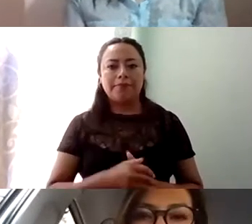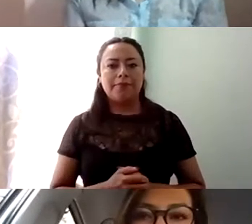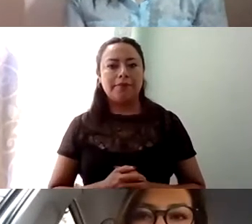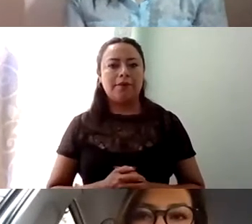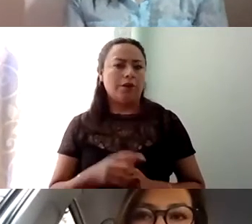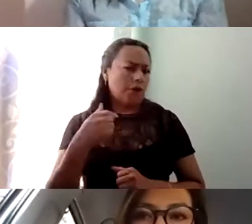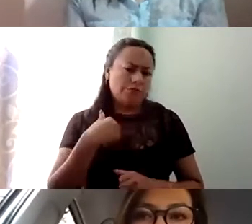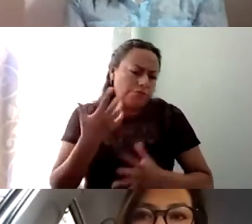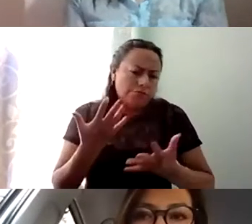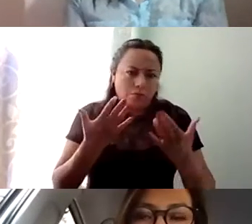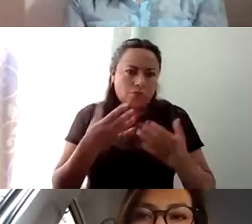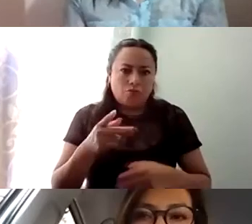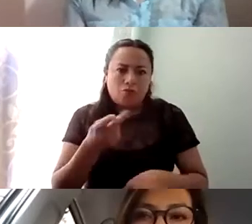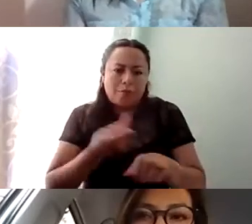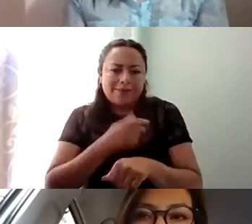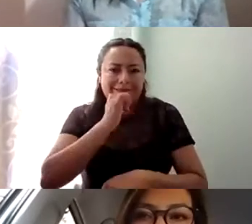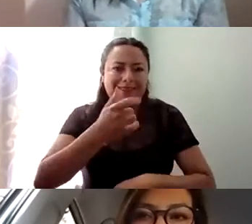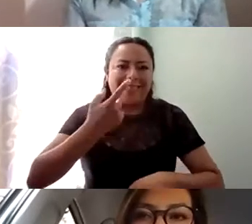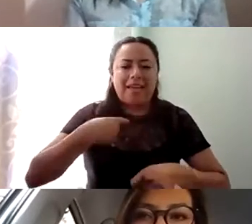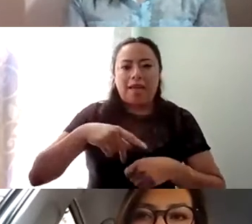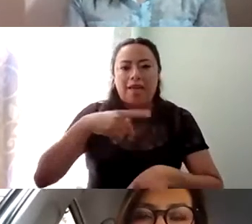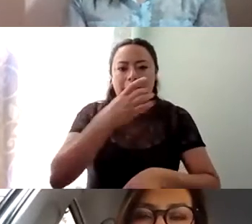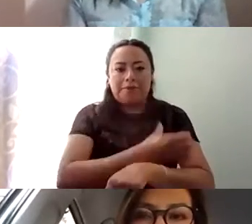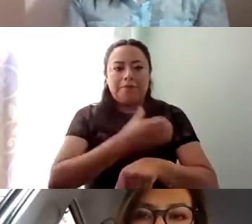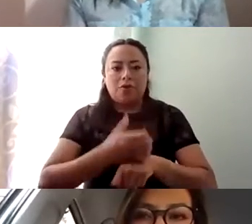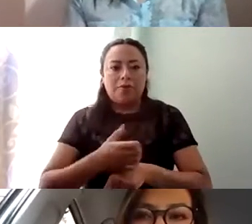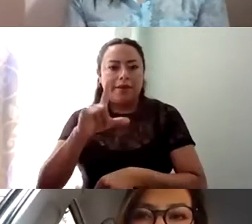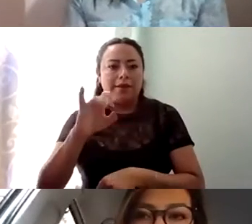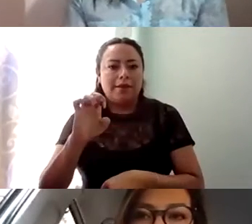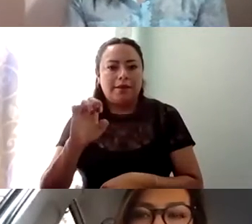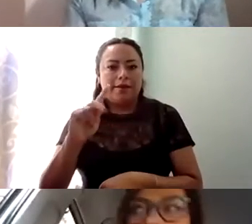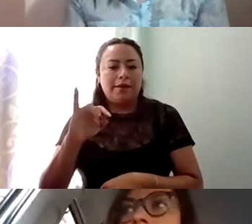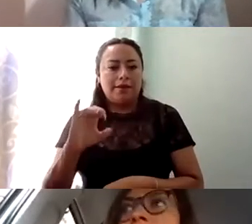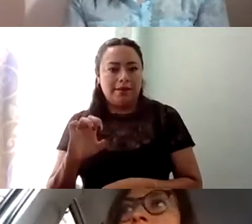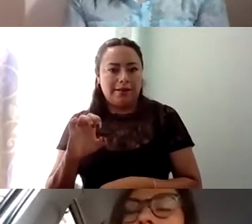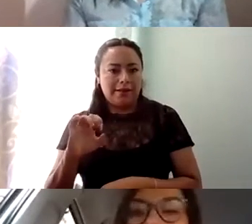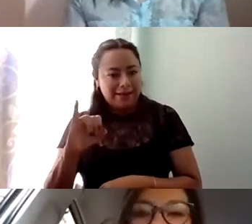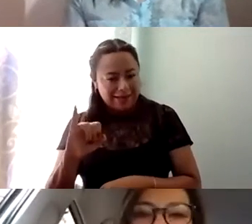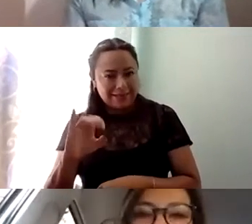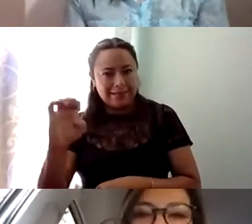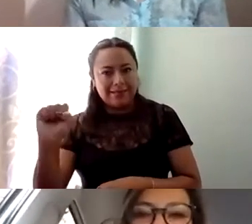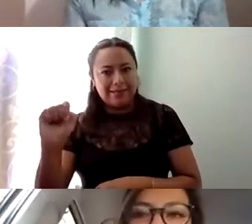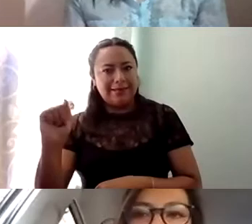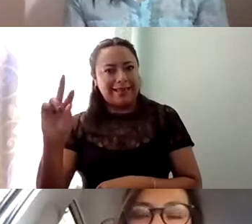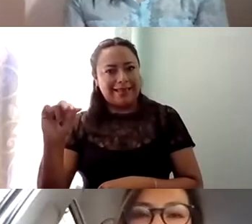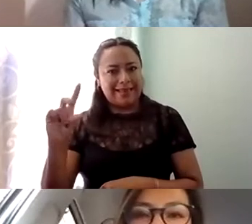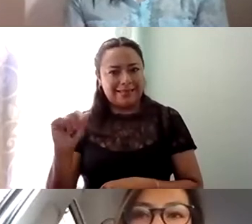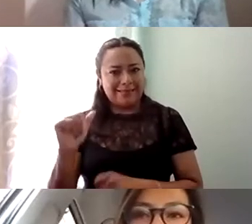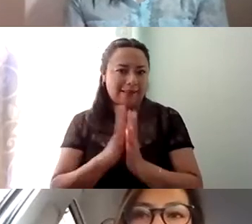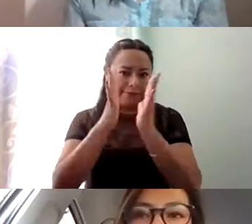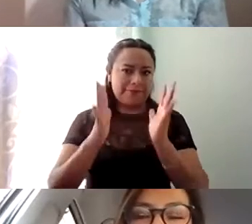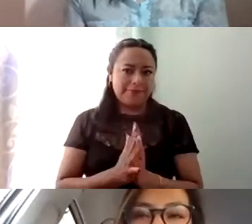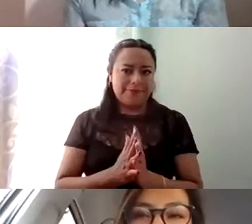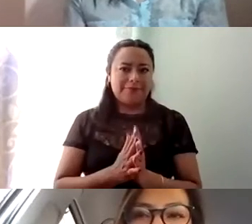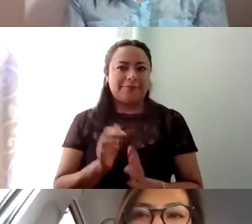tengo problema en que mi compañera Leti Estrada sea quien participe, abusando de la confianza de todos y sobre